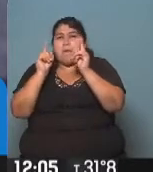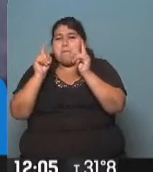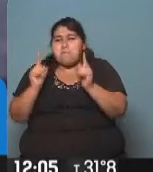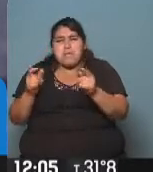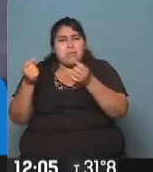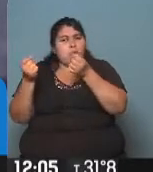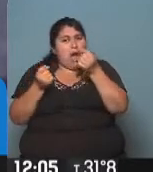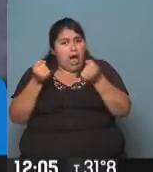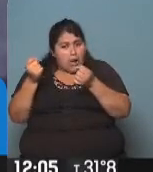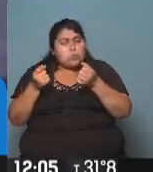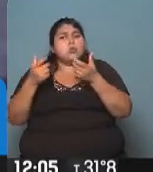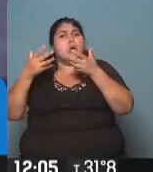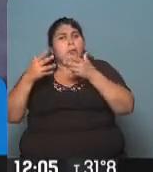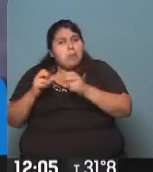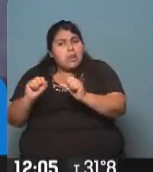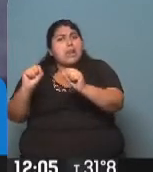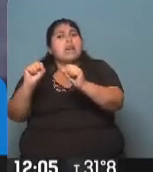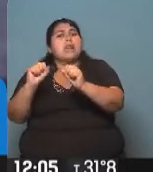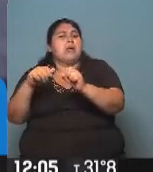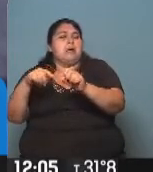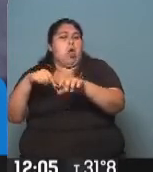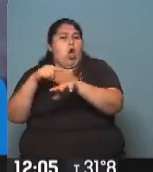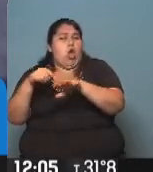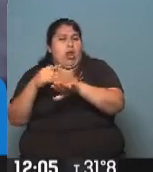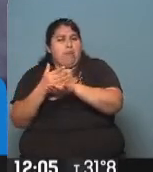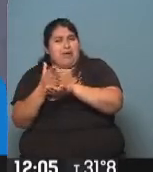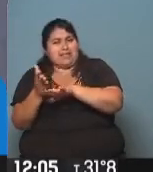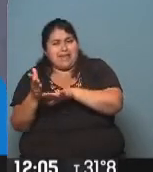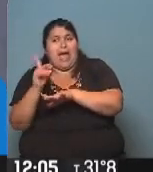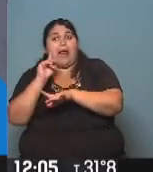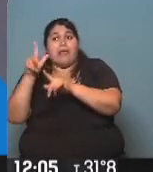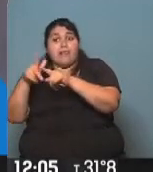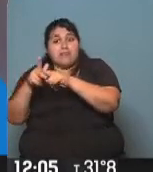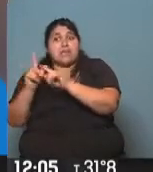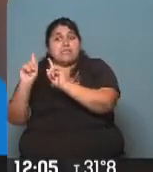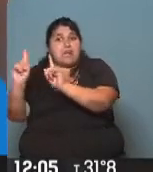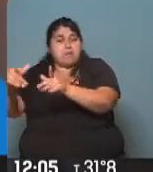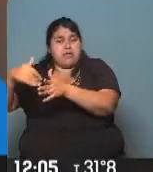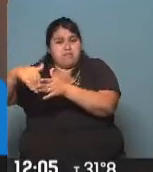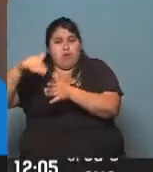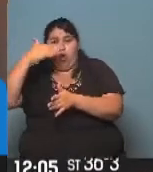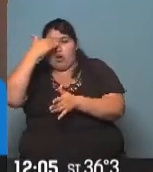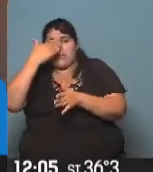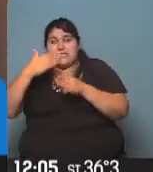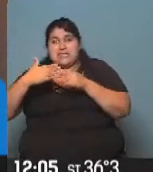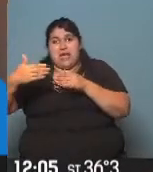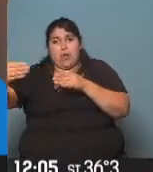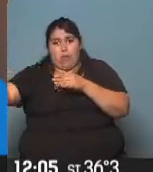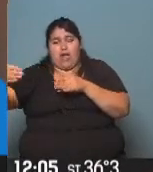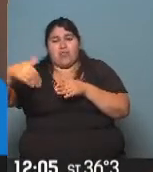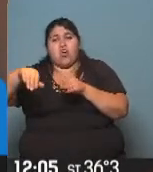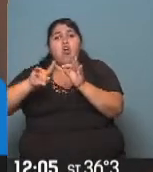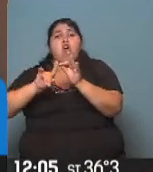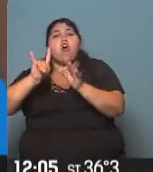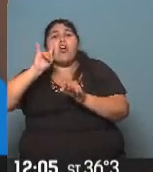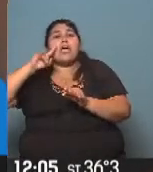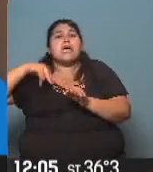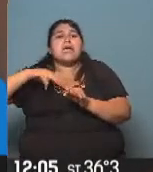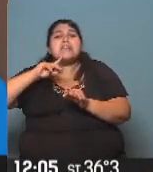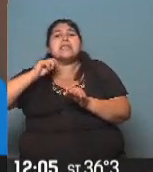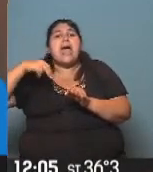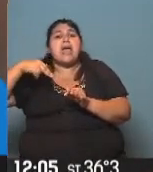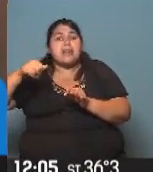fue encontrado horas más tarde en el taller mecánico que está ubicado a 15 cuadras de este lugar en la calle quintana al 1700